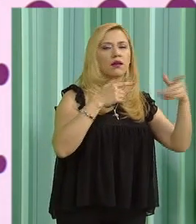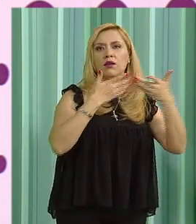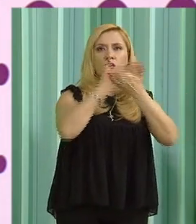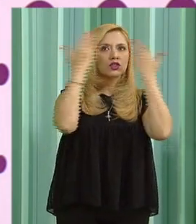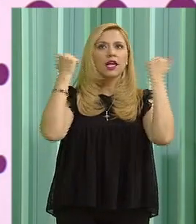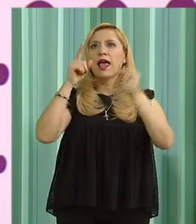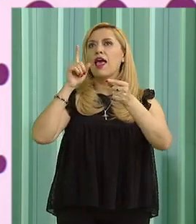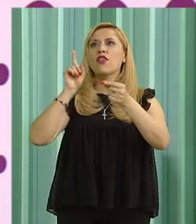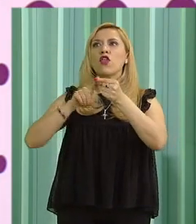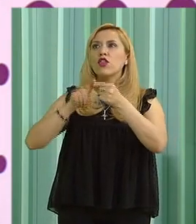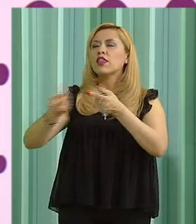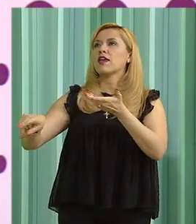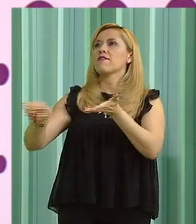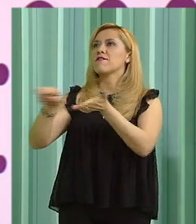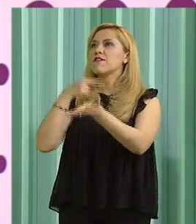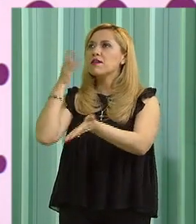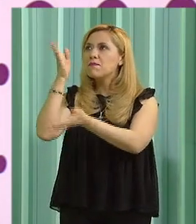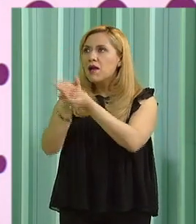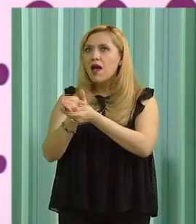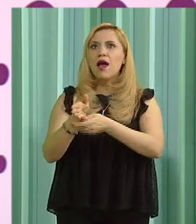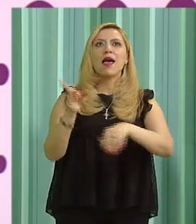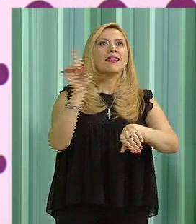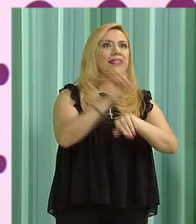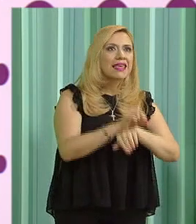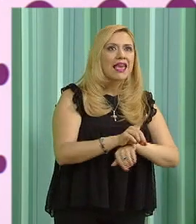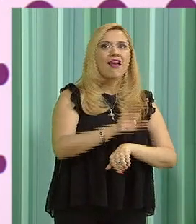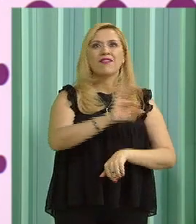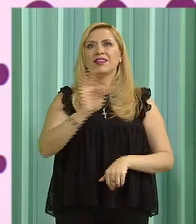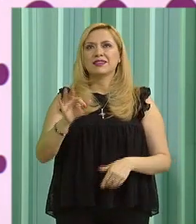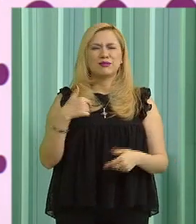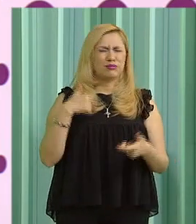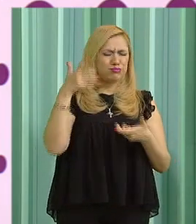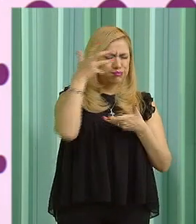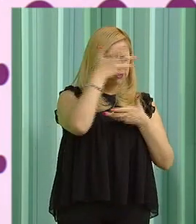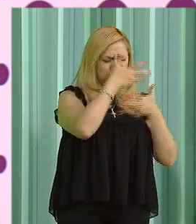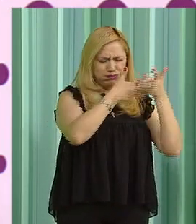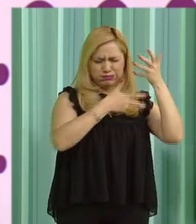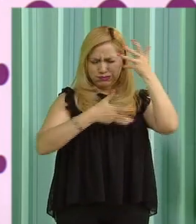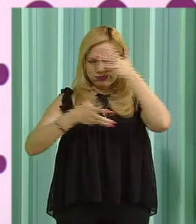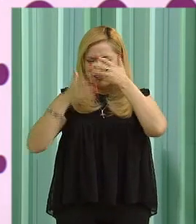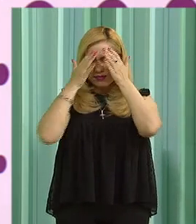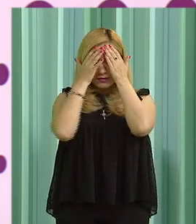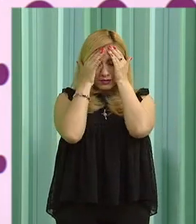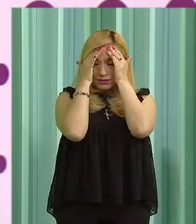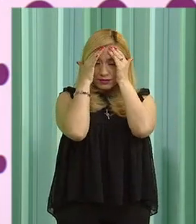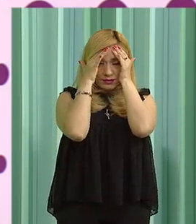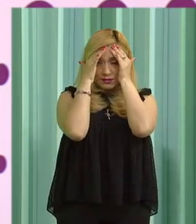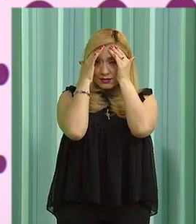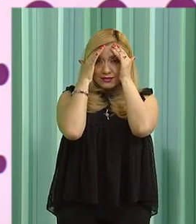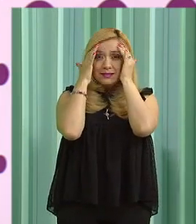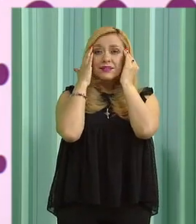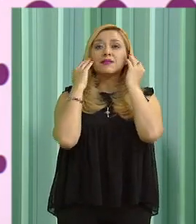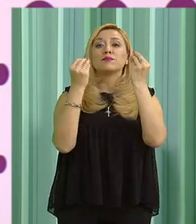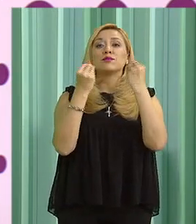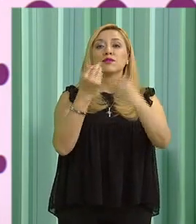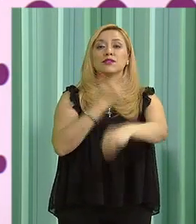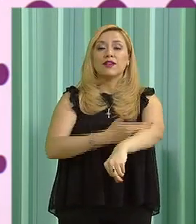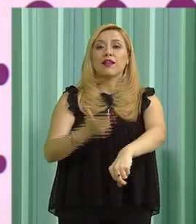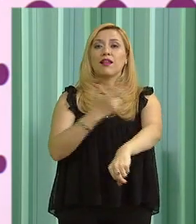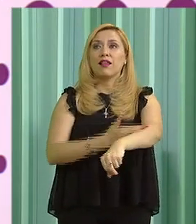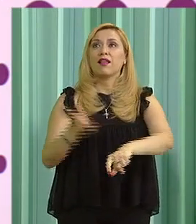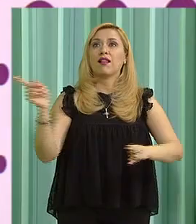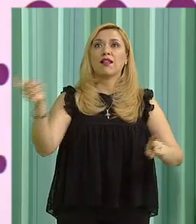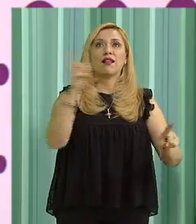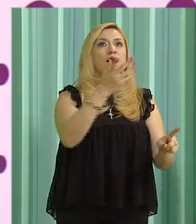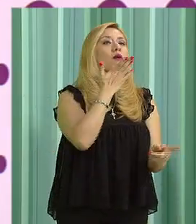que ir a firmar qué día, o sea, como que es mucha confusión de todos los procesos que tienen que hacer. Y además, pues justamente llegan y a lo mejor no tienen una red